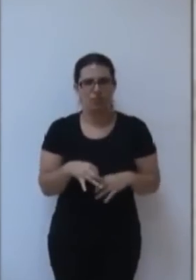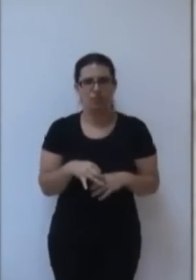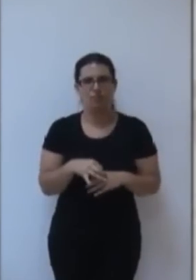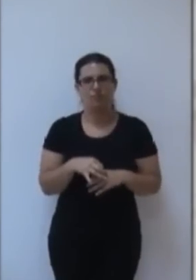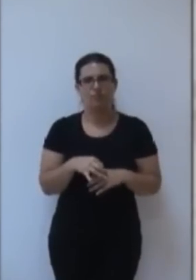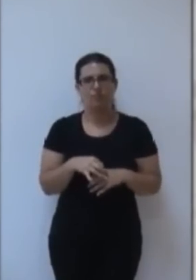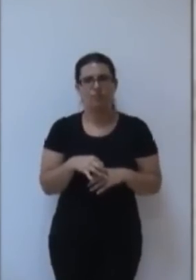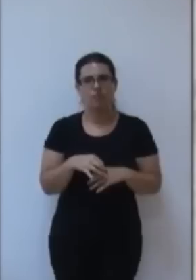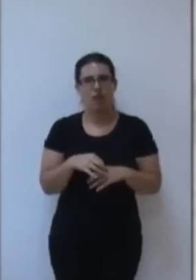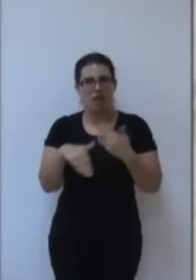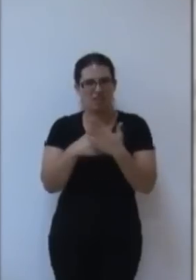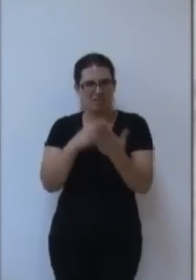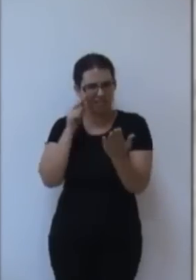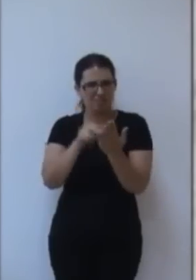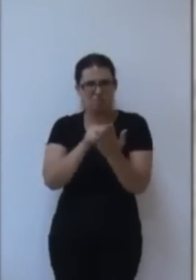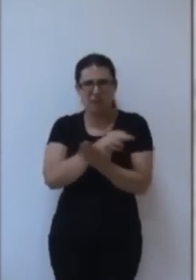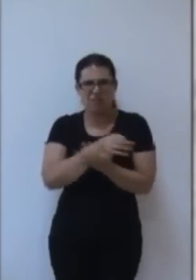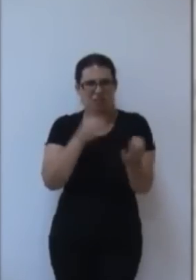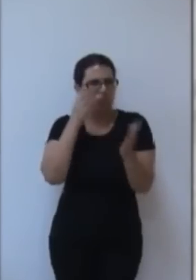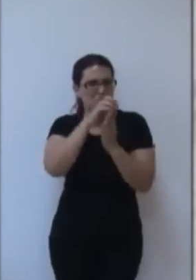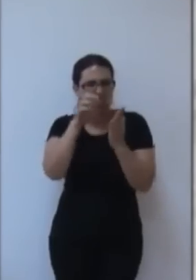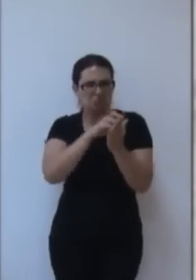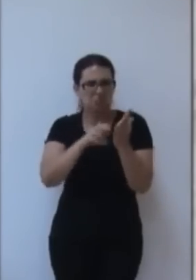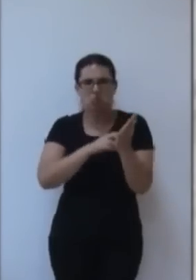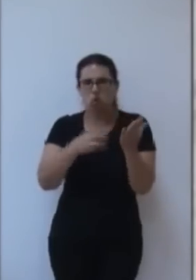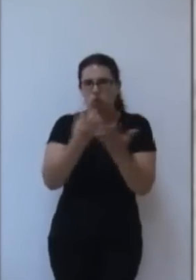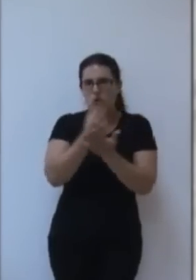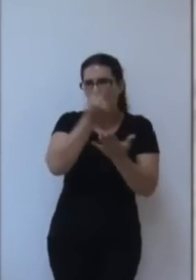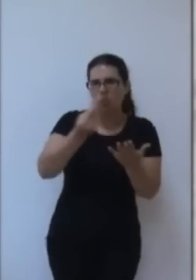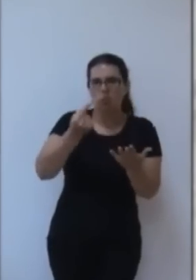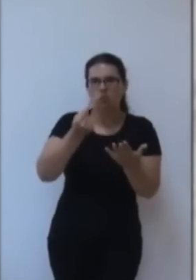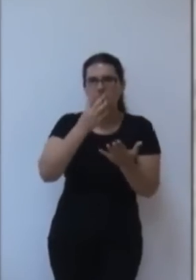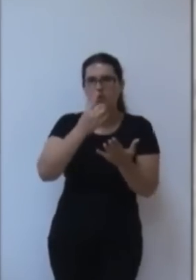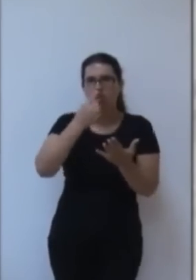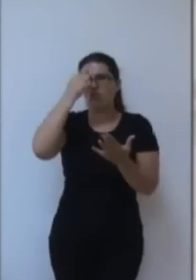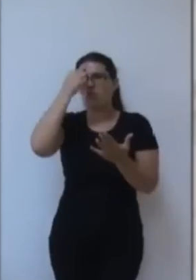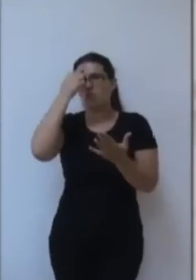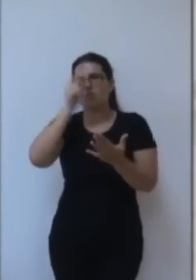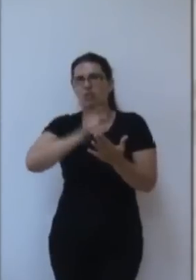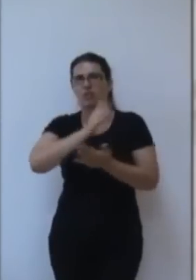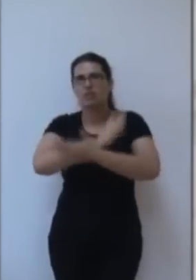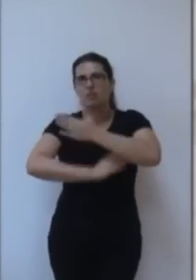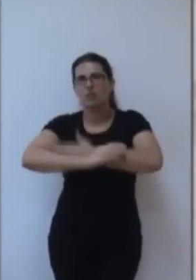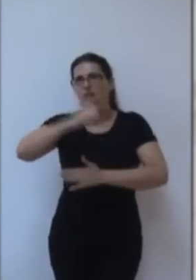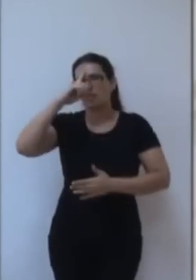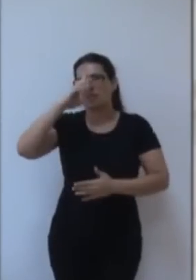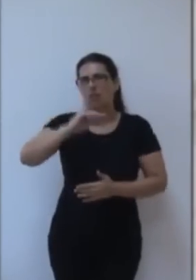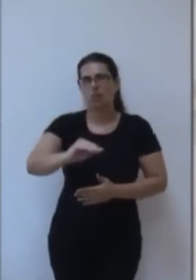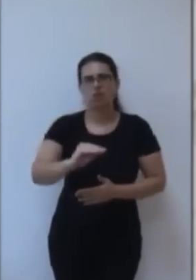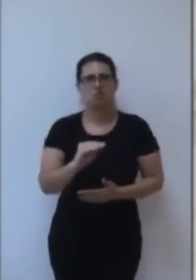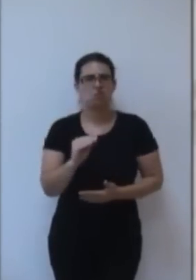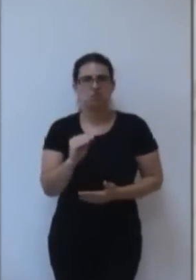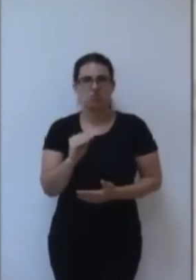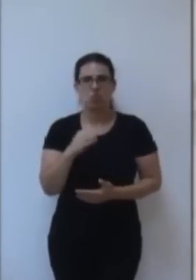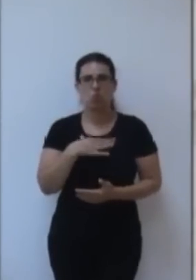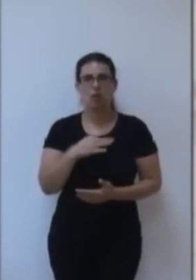pues gráfico, etcétera, etcétera. ¿Por qué estoy pensando en una persona con discapacidad intelectual, ¿no? Es decir, que si pensara a lo mejor en los